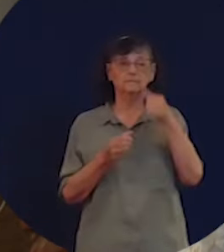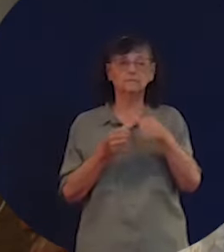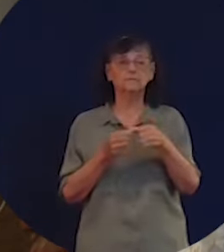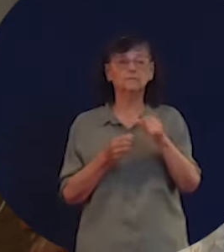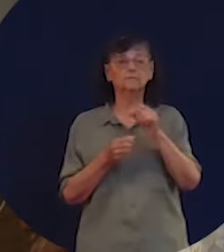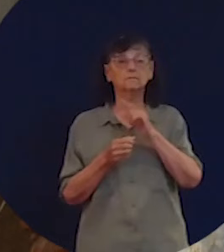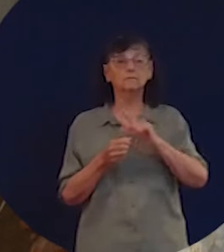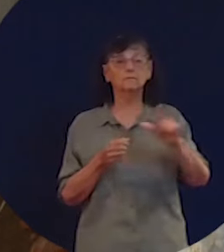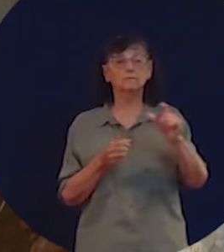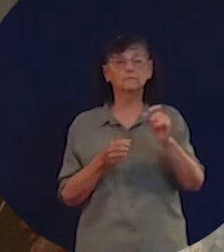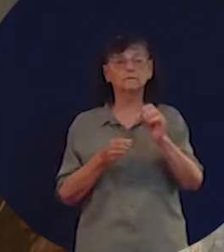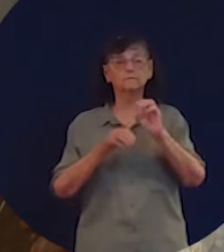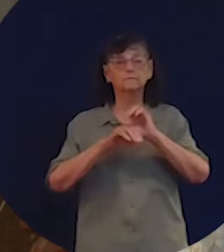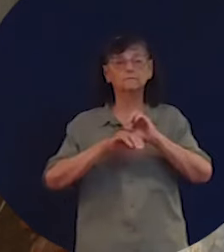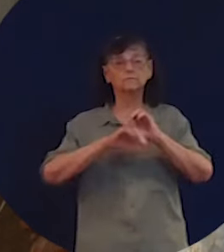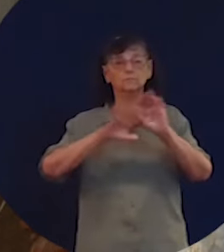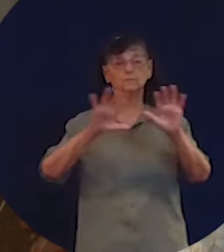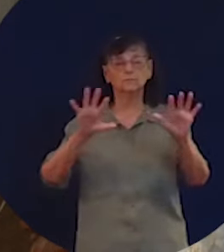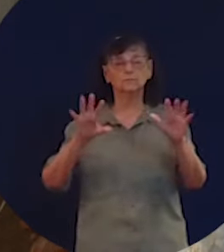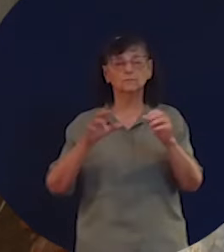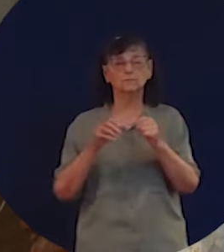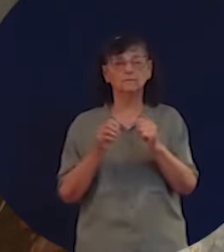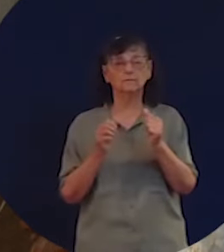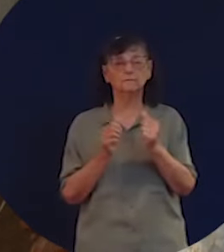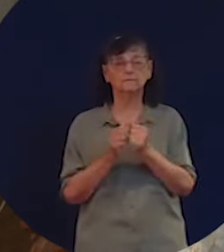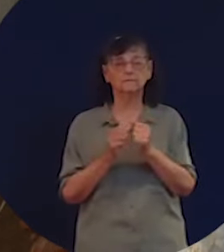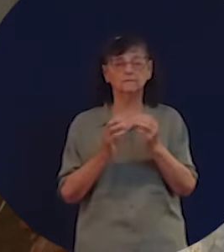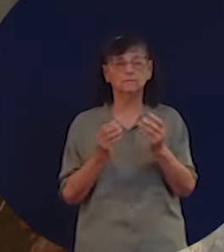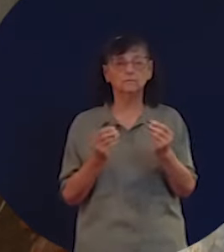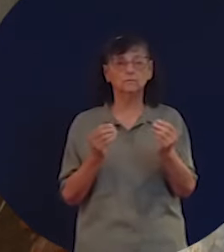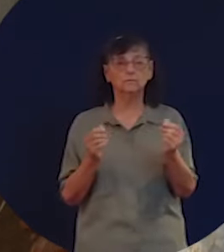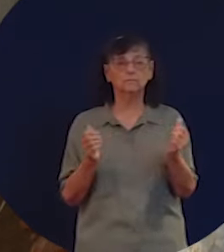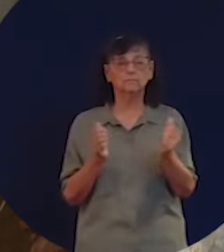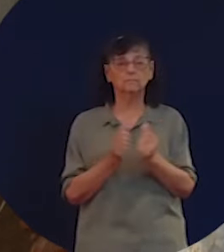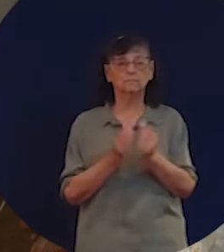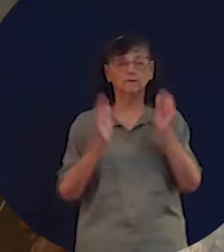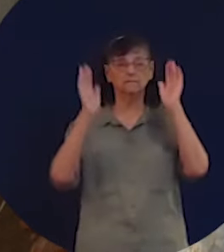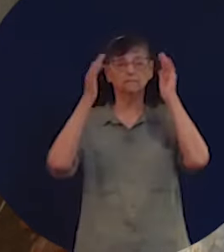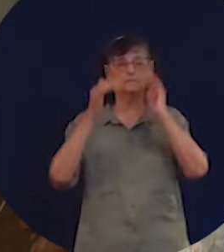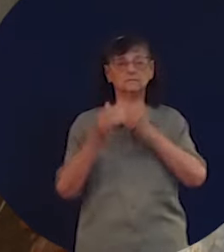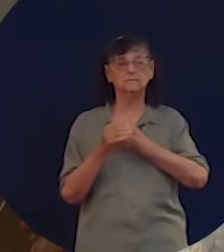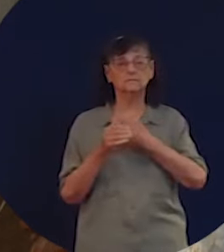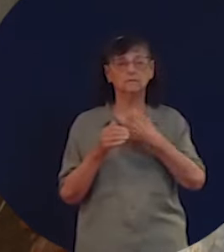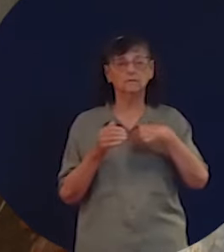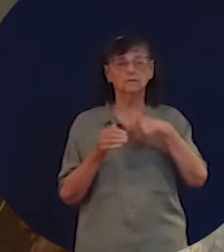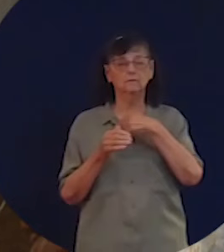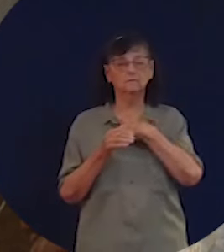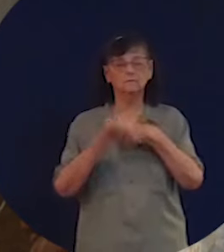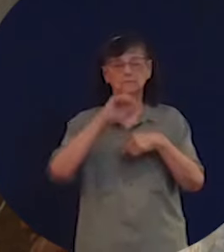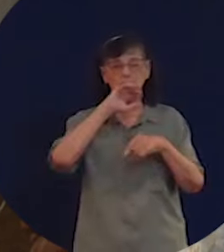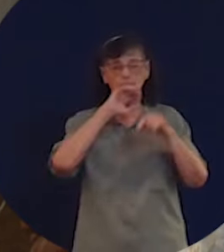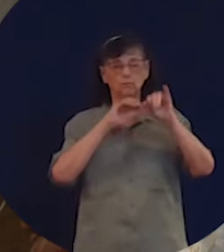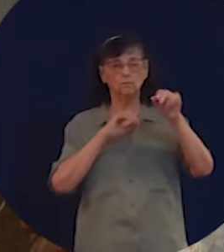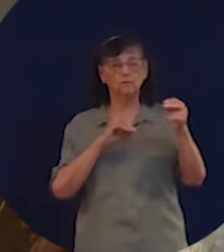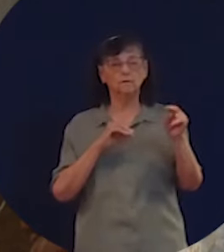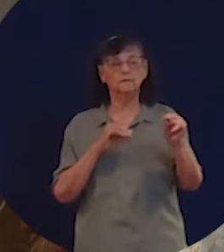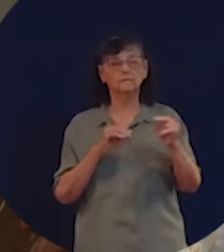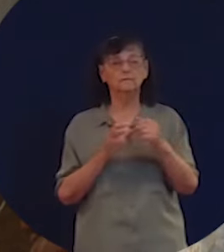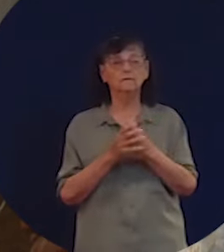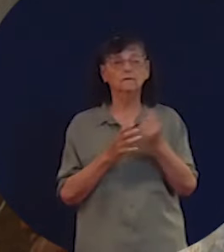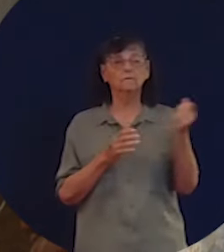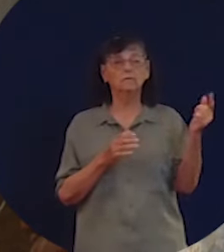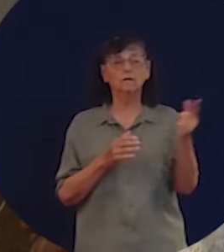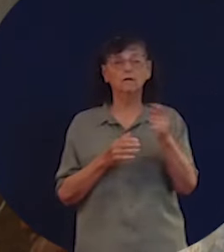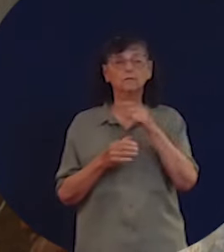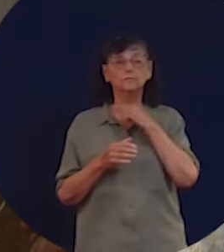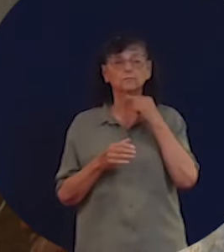Acuérdate, Señor, de tu Iglesia extendida por toda la tierra, y con el Papa Francisco, y con nuestro Obispo Juan, y